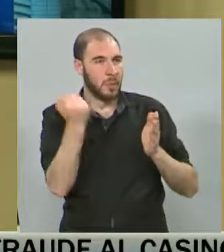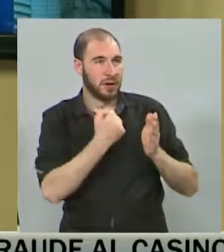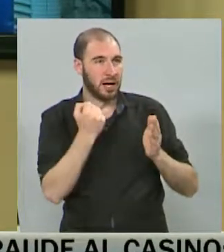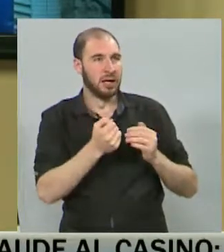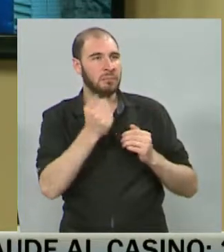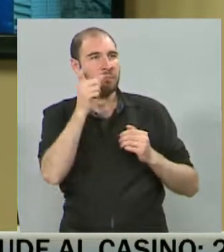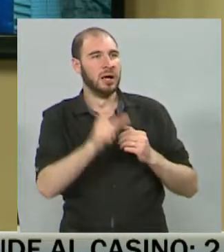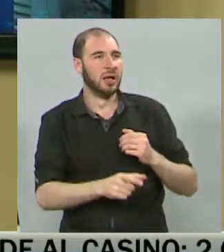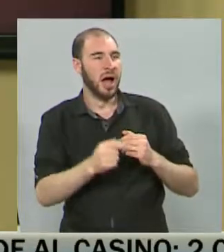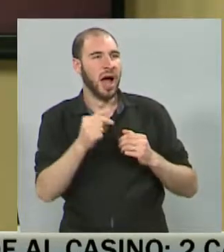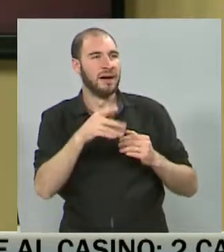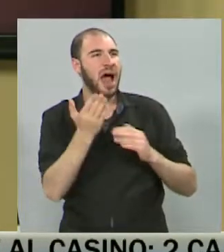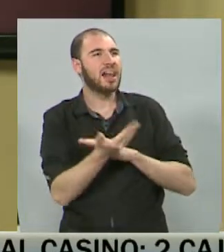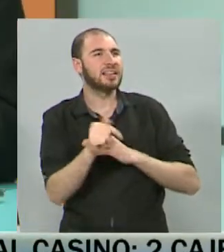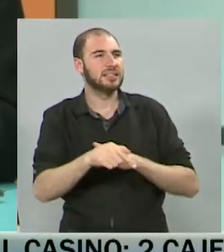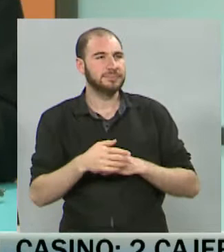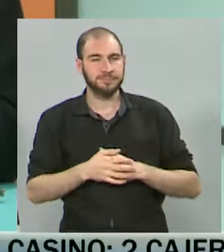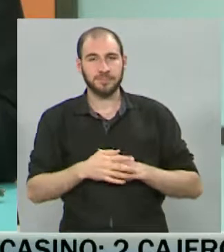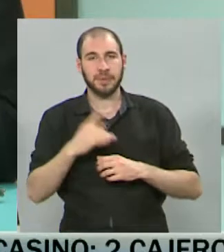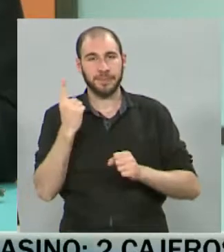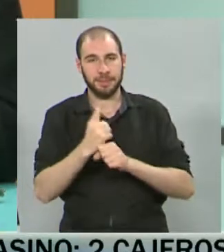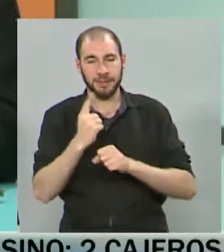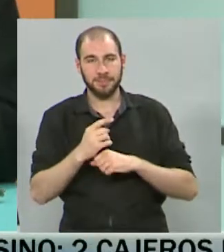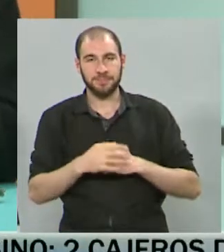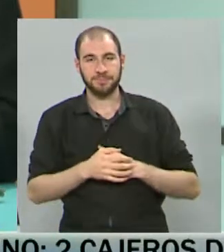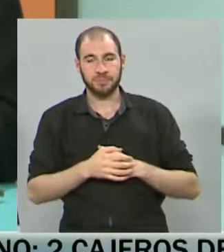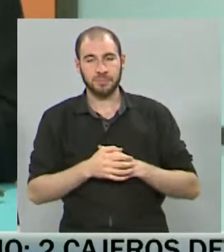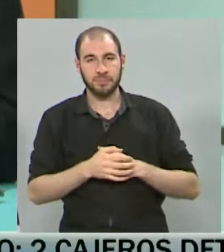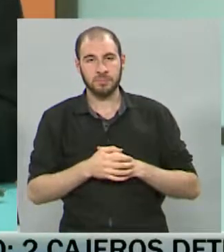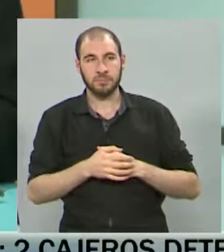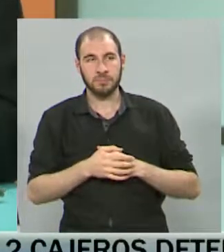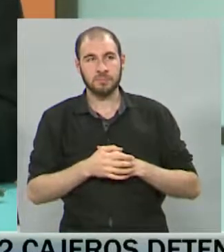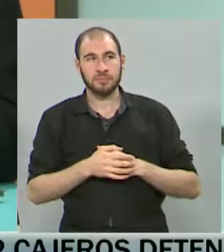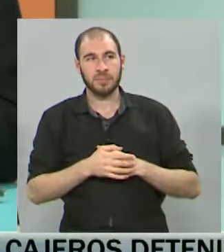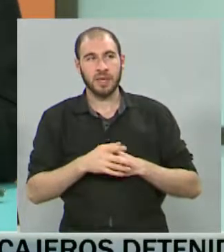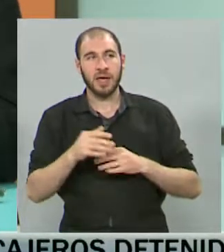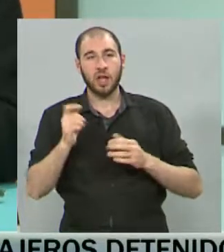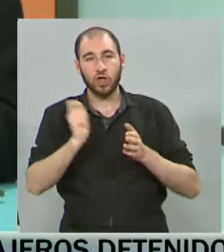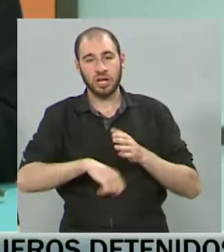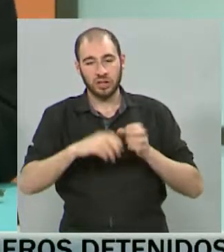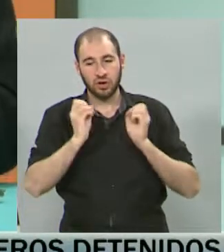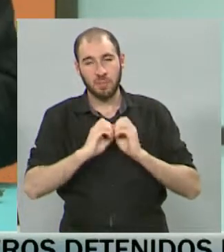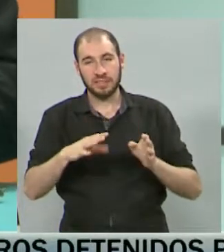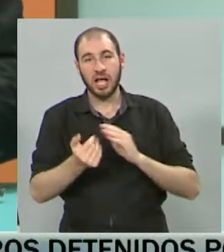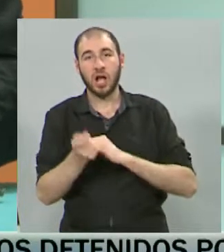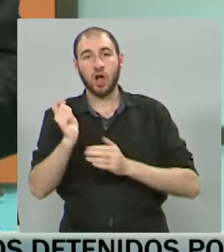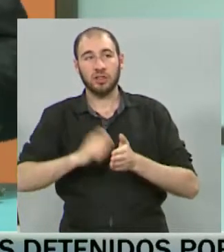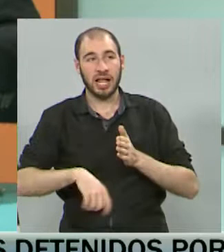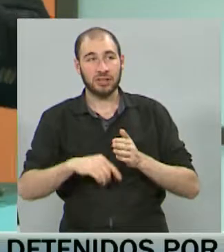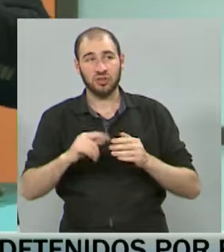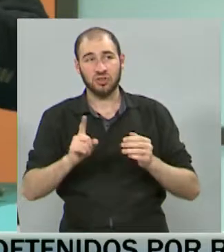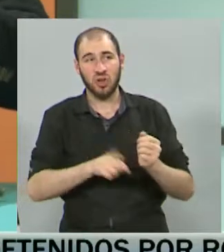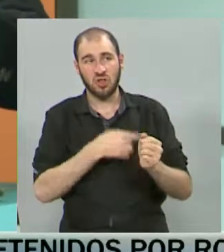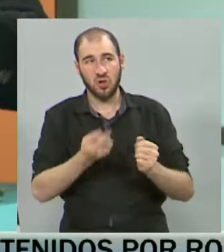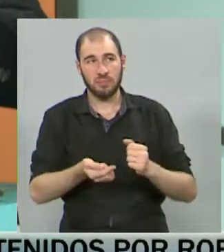uno se enfrenta con un alquiler? Bueno, primero uno tiene que tener en cuenta que cuando inicia un contrato de alquiler, un contrato típico